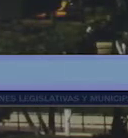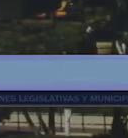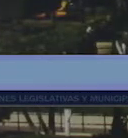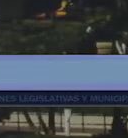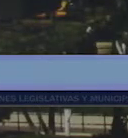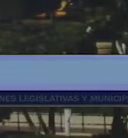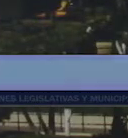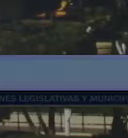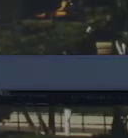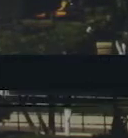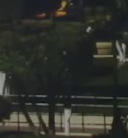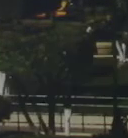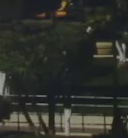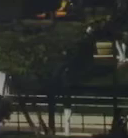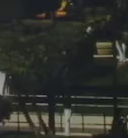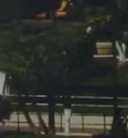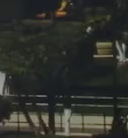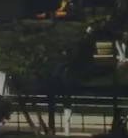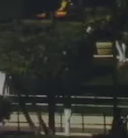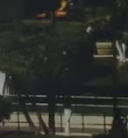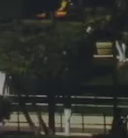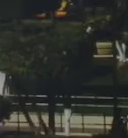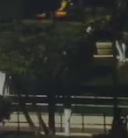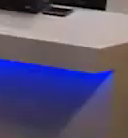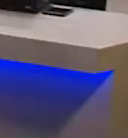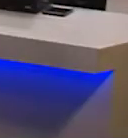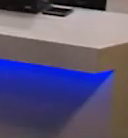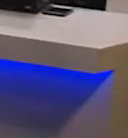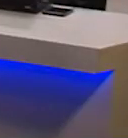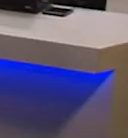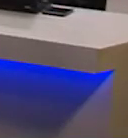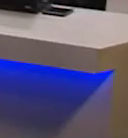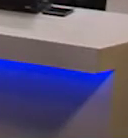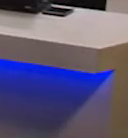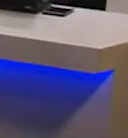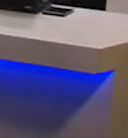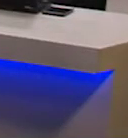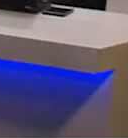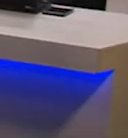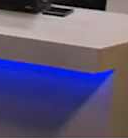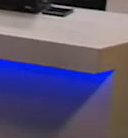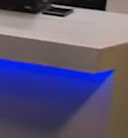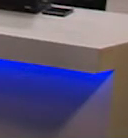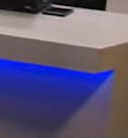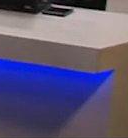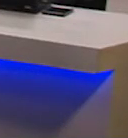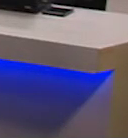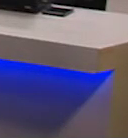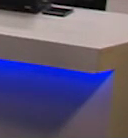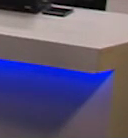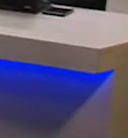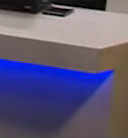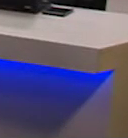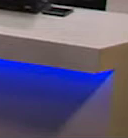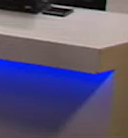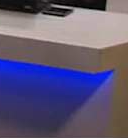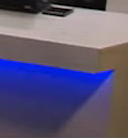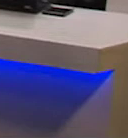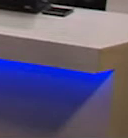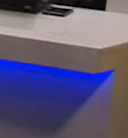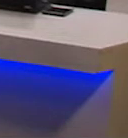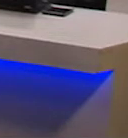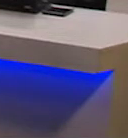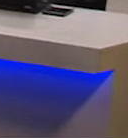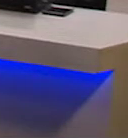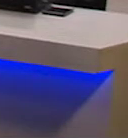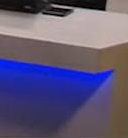electoral no se ha despejado la duda qué pasa con un tema del sorteo también una de las temáticas que hemos abordado en este programa cómo se va a